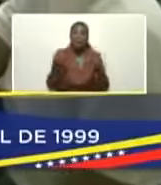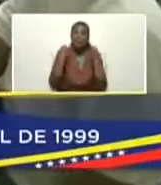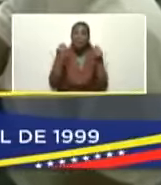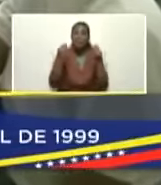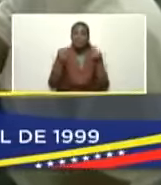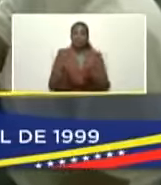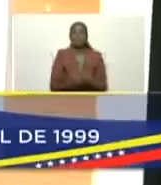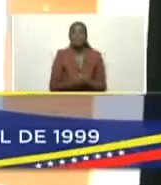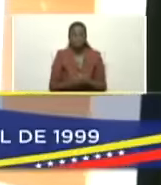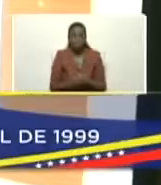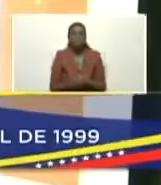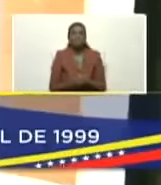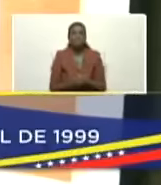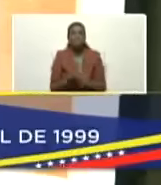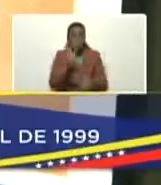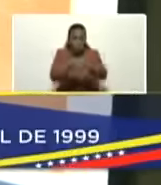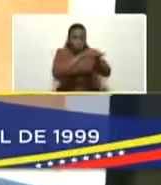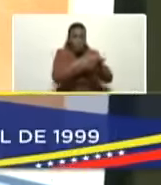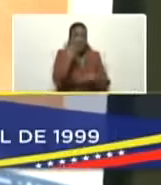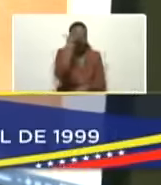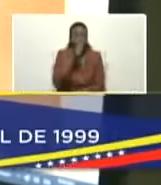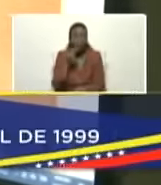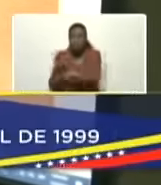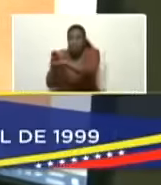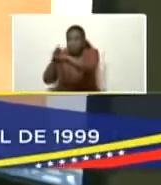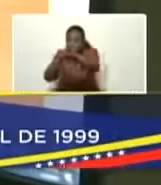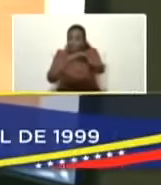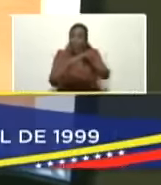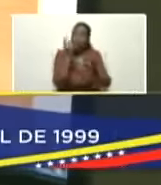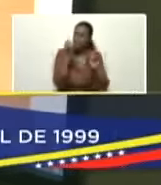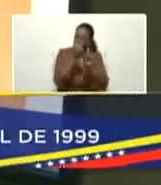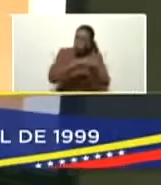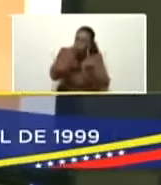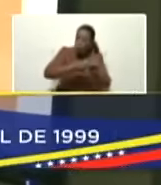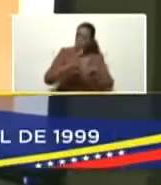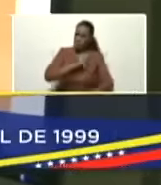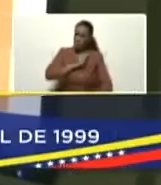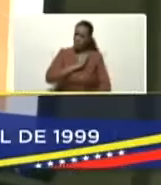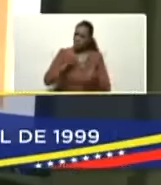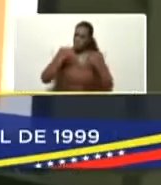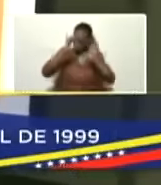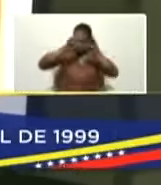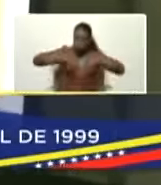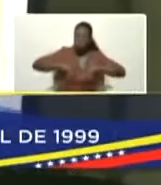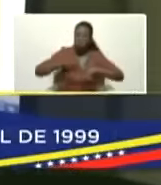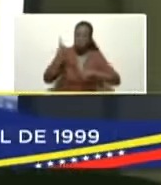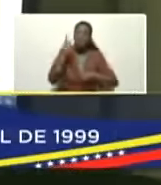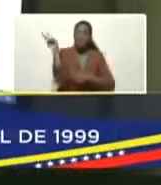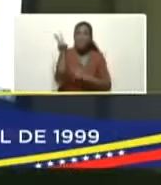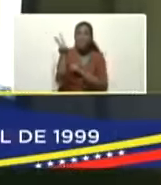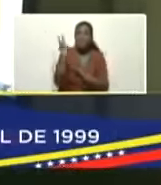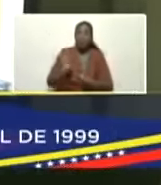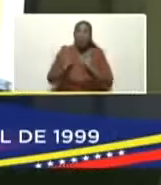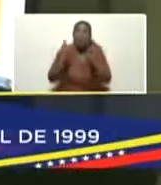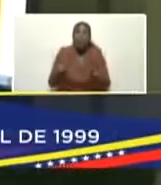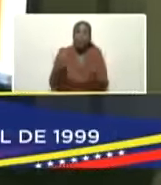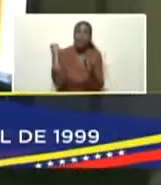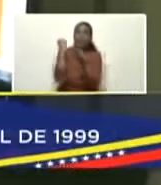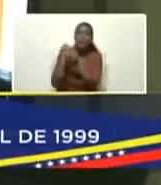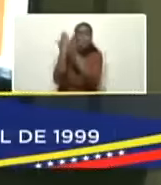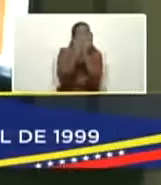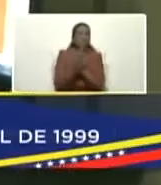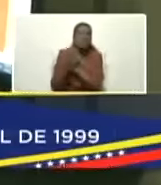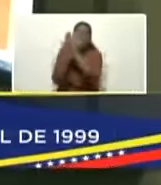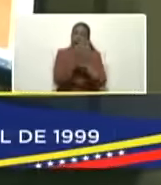calidad. Y yo le digo a la juventud, luchen por su futuro. Solo en Venezuela tienen ustedes oportunidad de